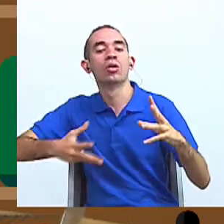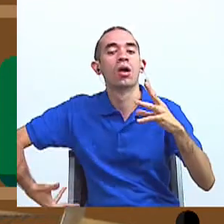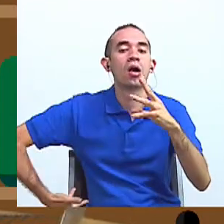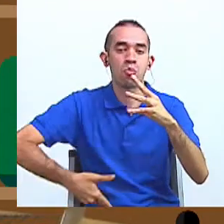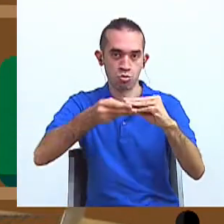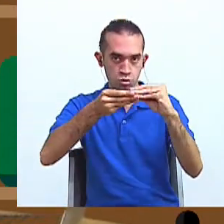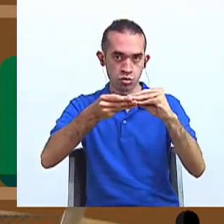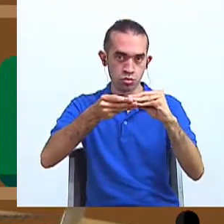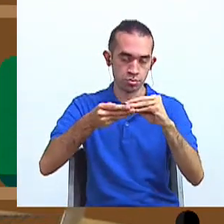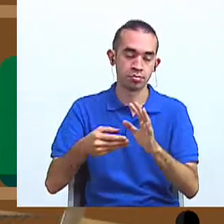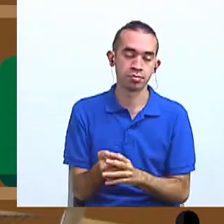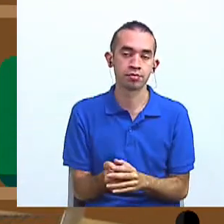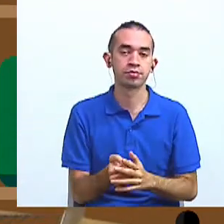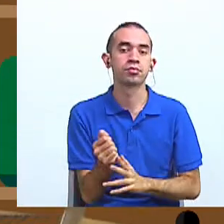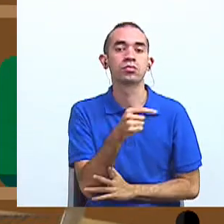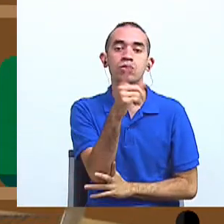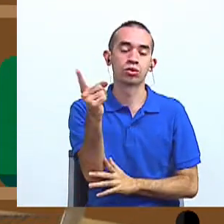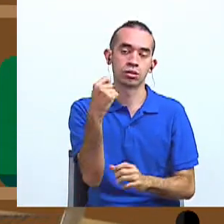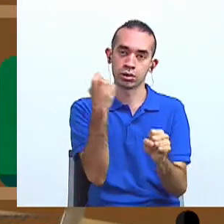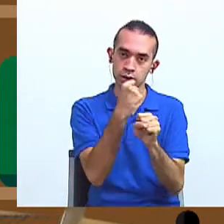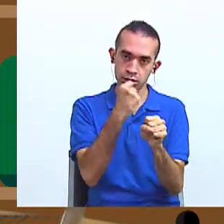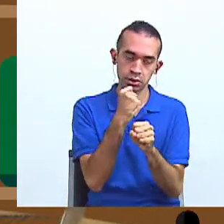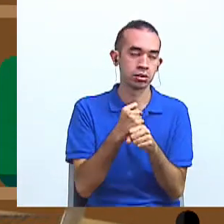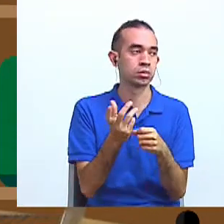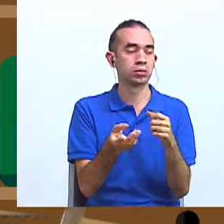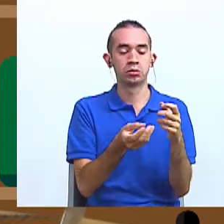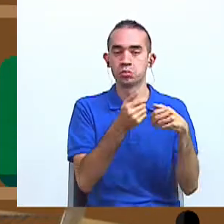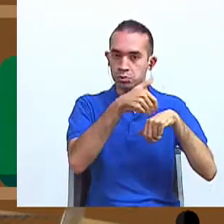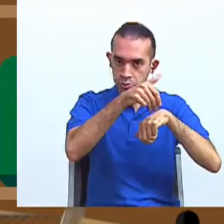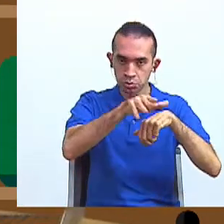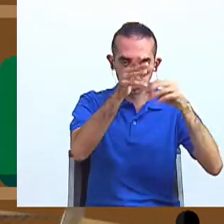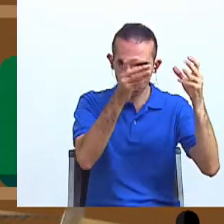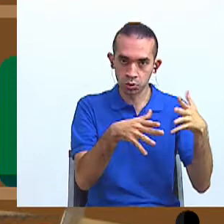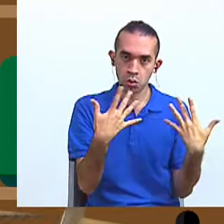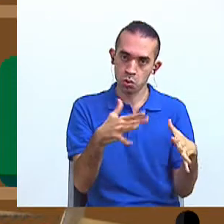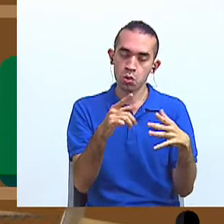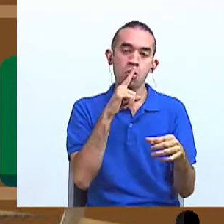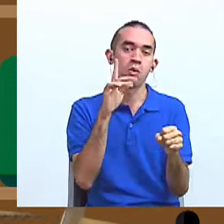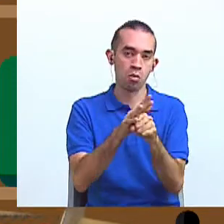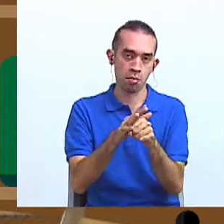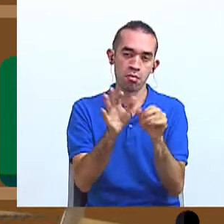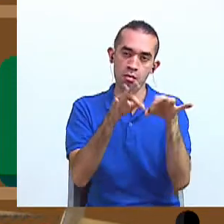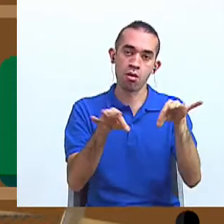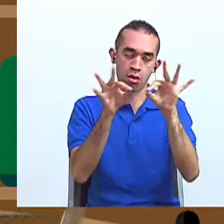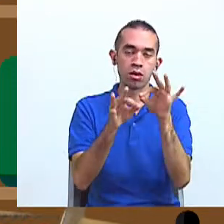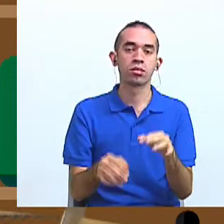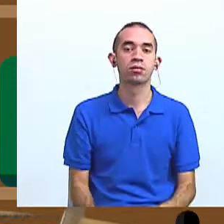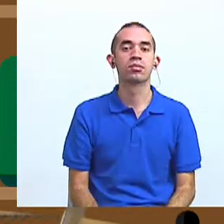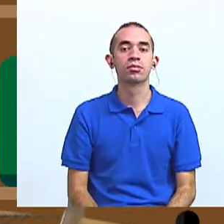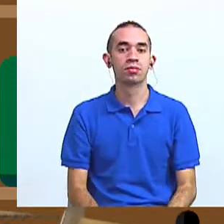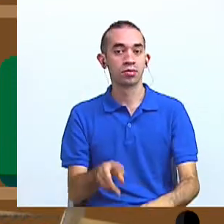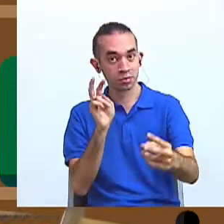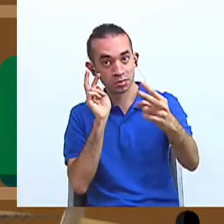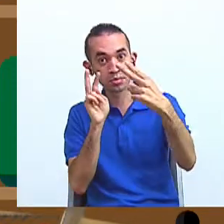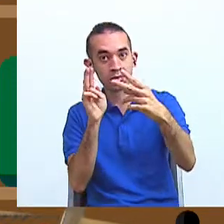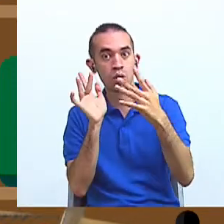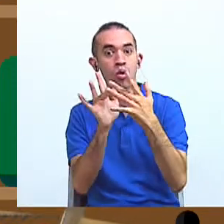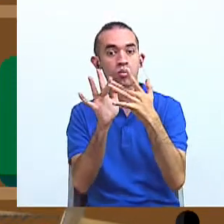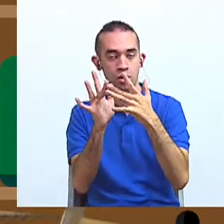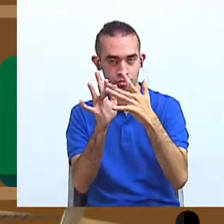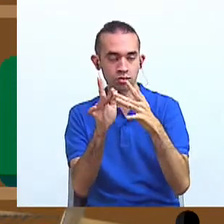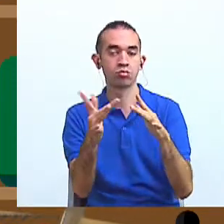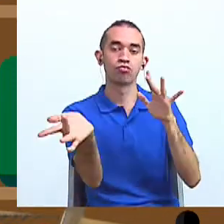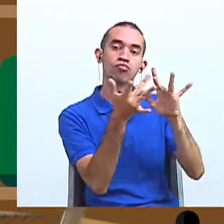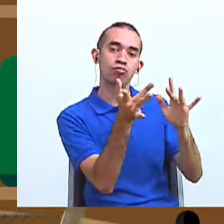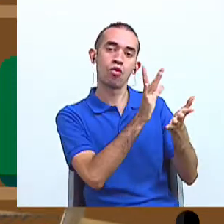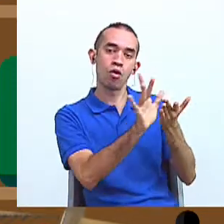cumplan con todas las tareas y trabajos que sus docentes les asignan. Así que, conectados con este canal, con el colegio y con sus